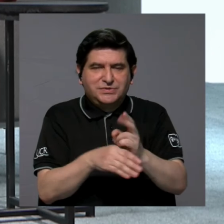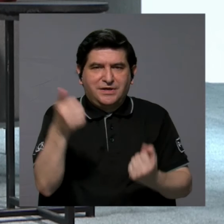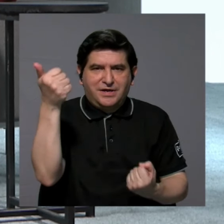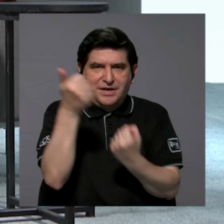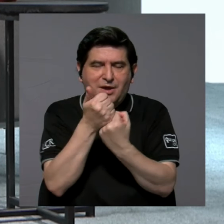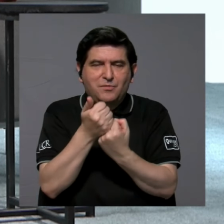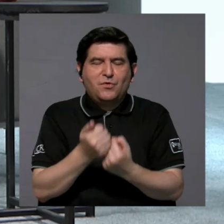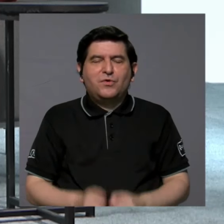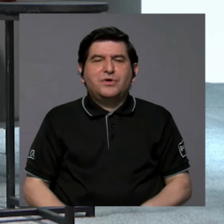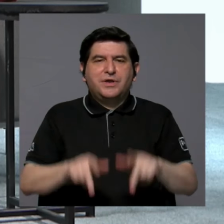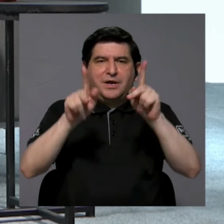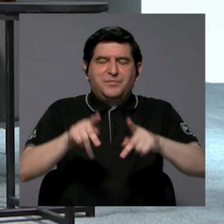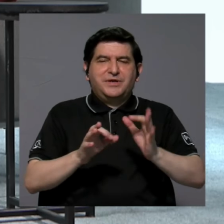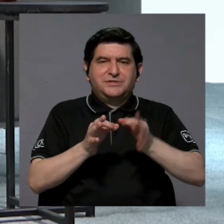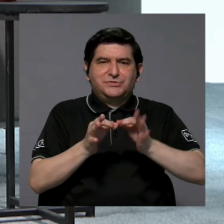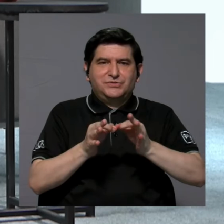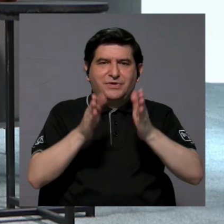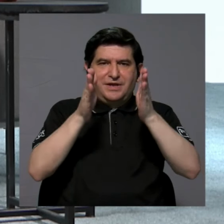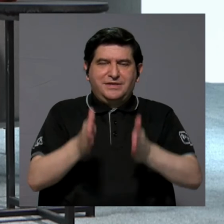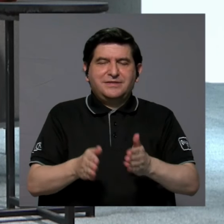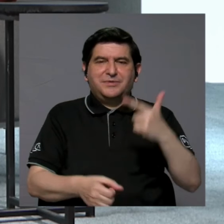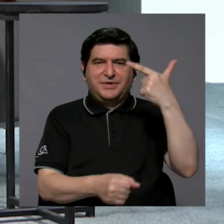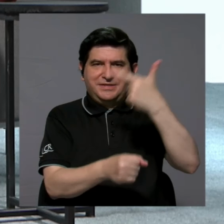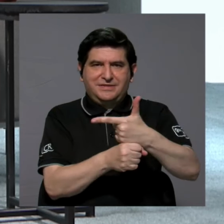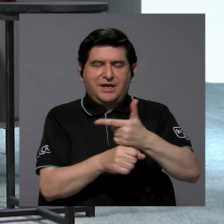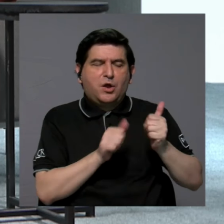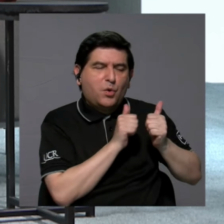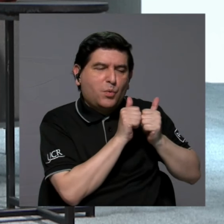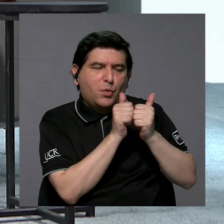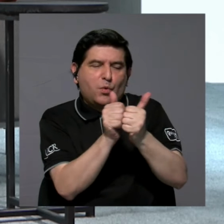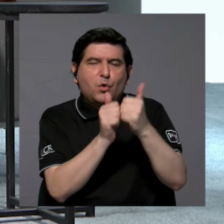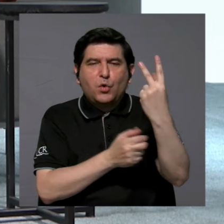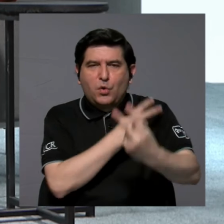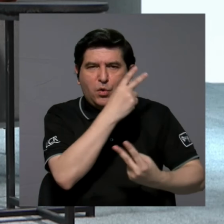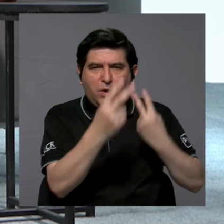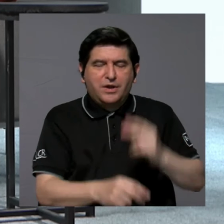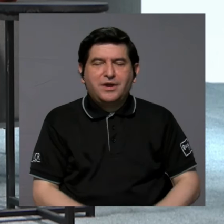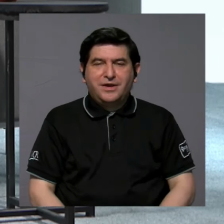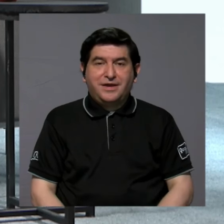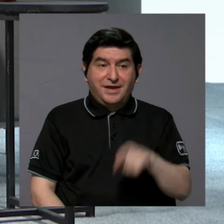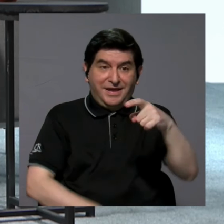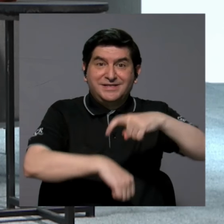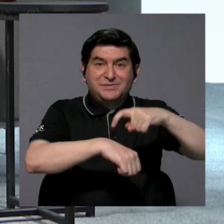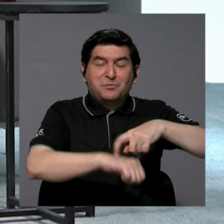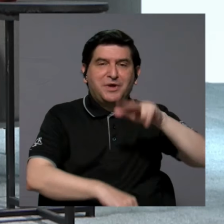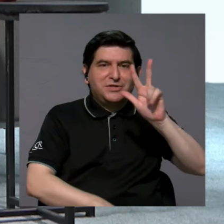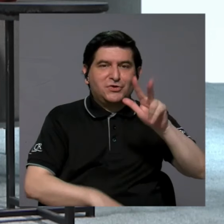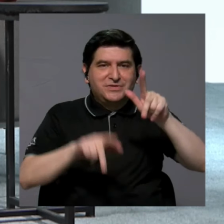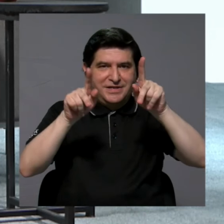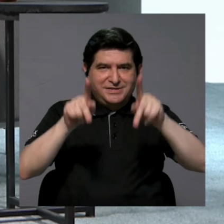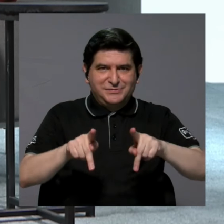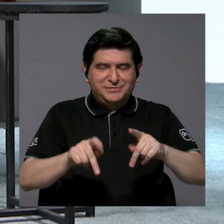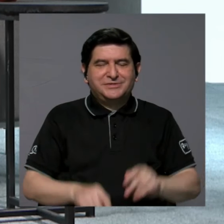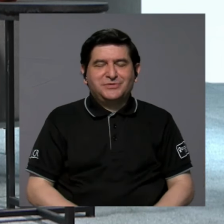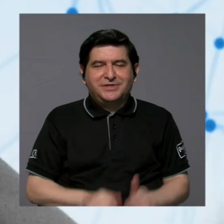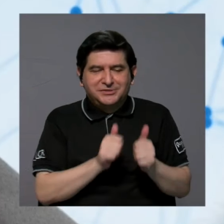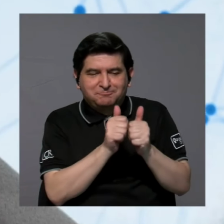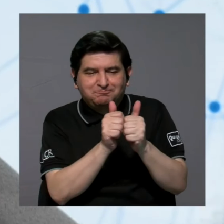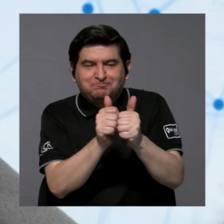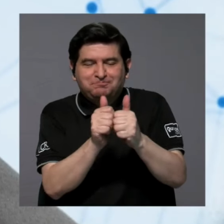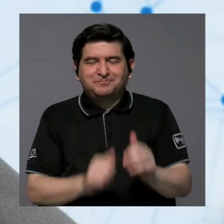el apoyo de una persona intérprete del ESCO para que nos acompañara también en el recorrido. Entonces éramos 3 en esas